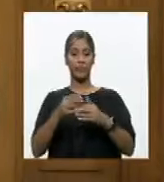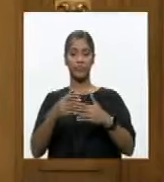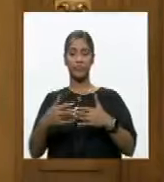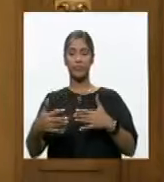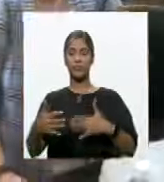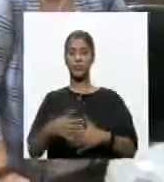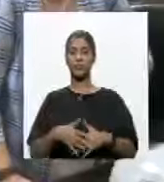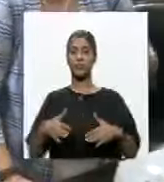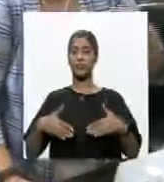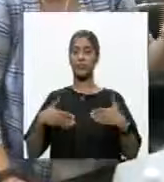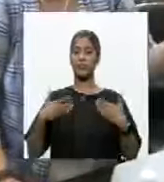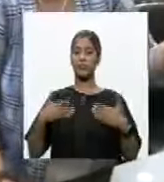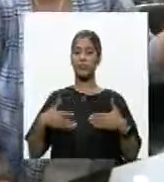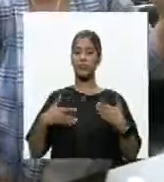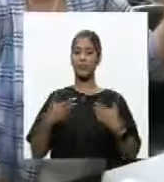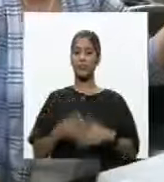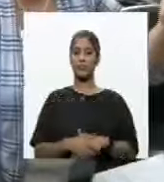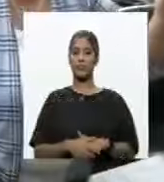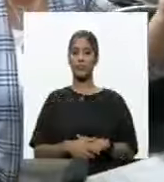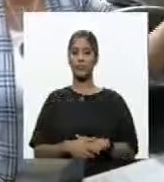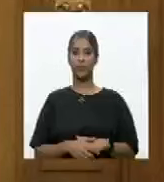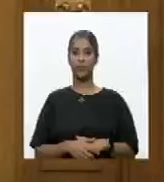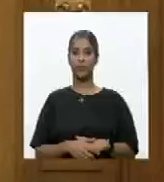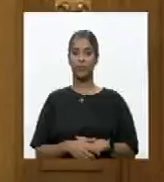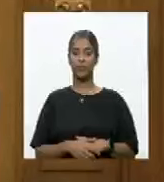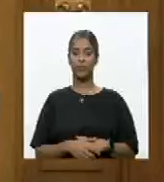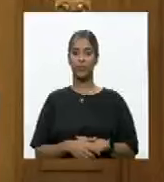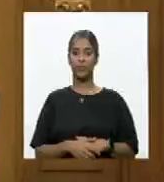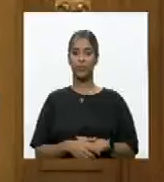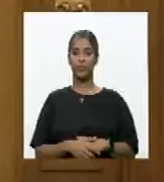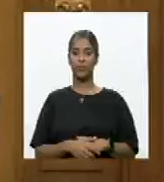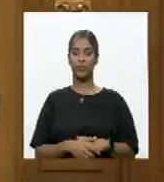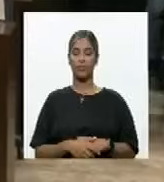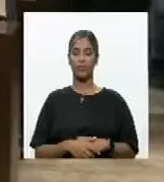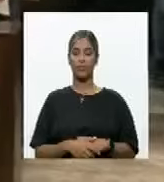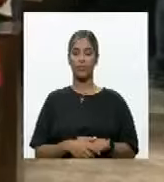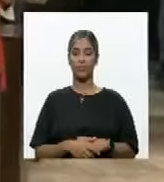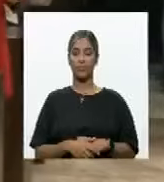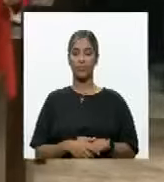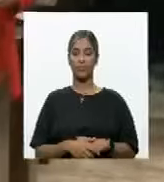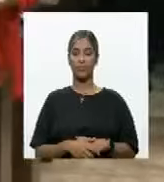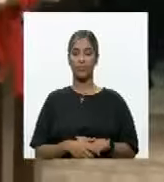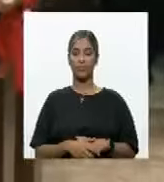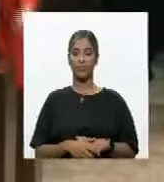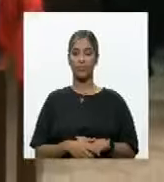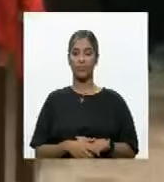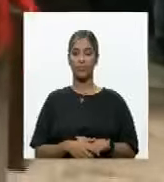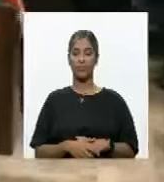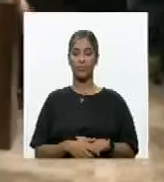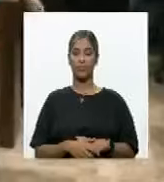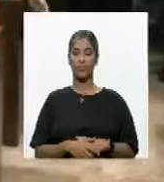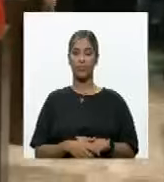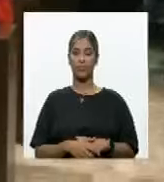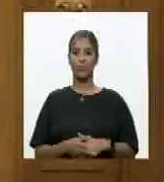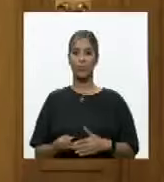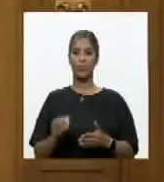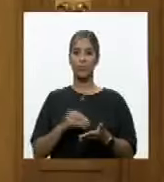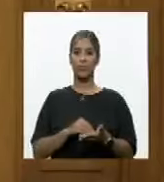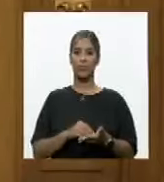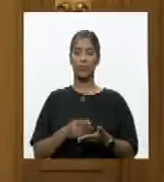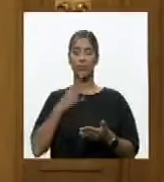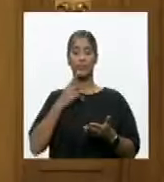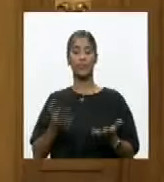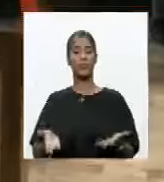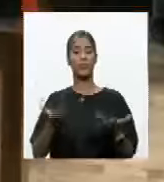tejedor de alegrías, de Simán Cascarraquero, el tejedor de alegrías. ¡Vamos de nuevo!